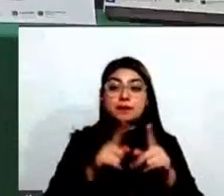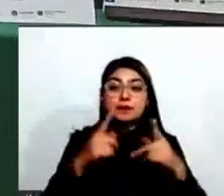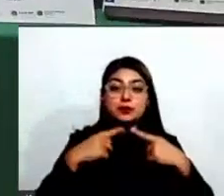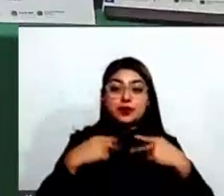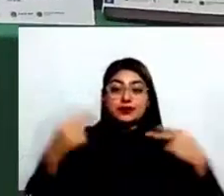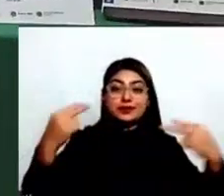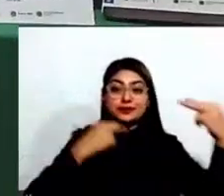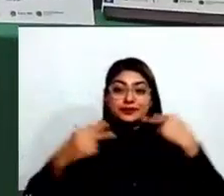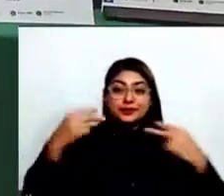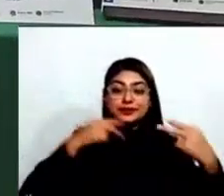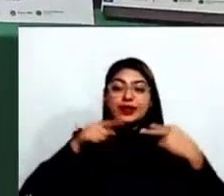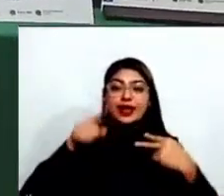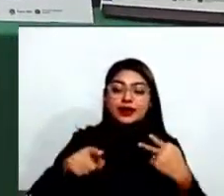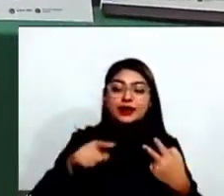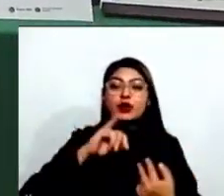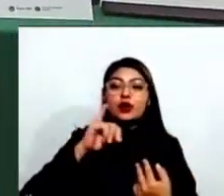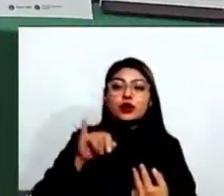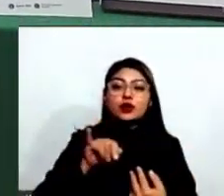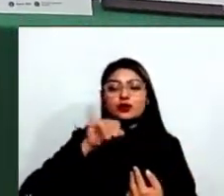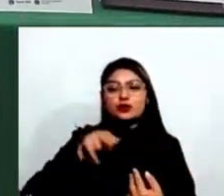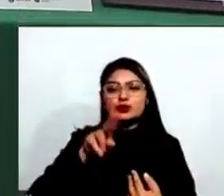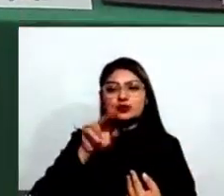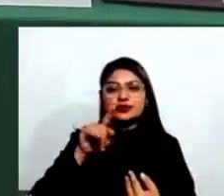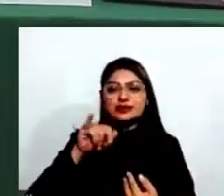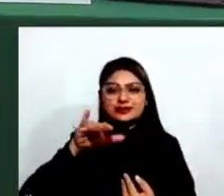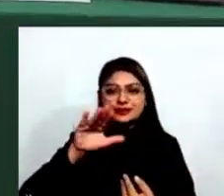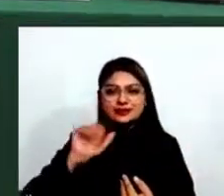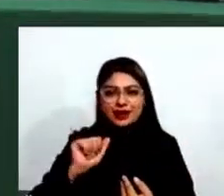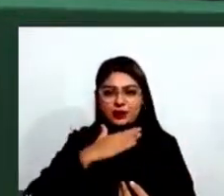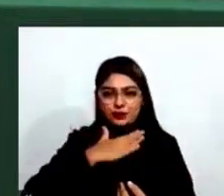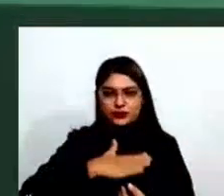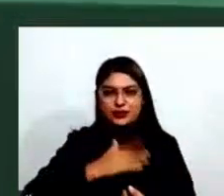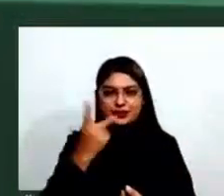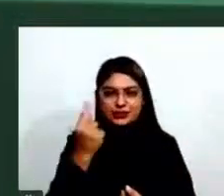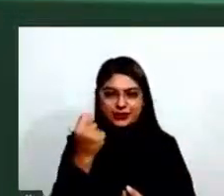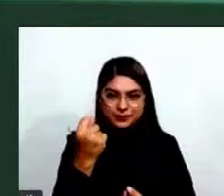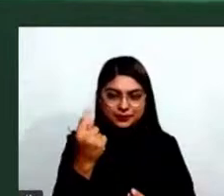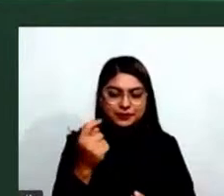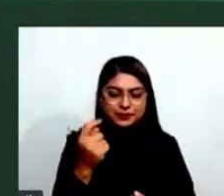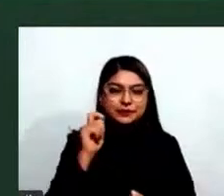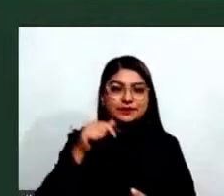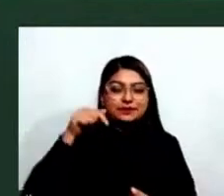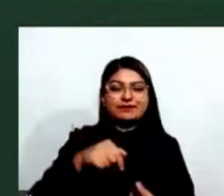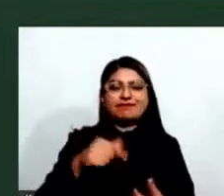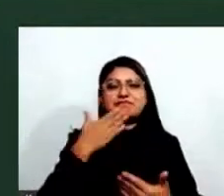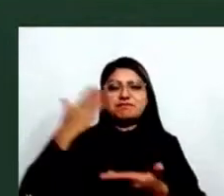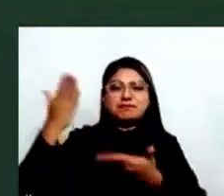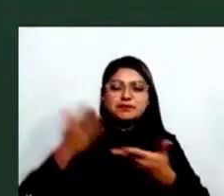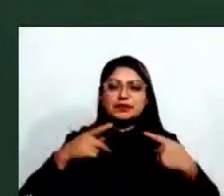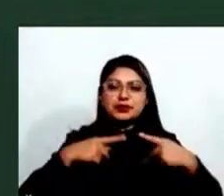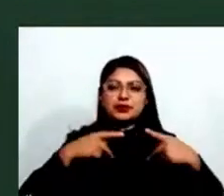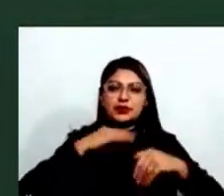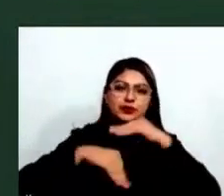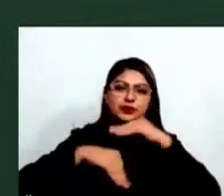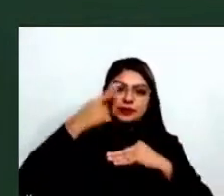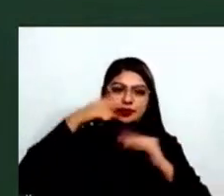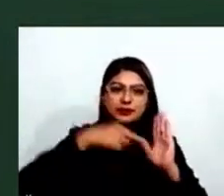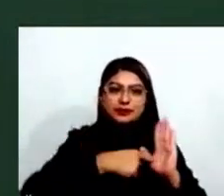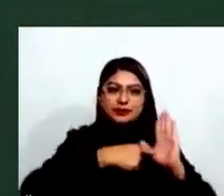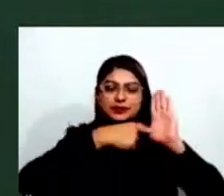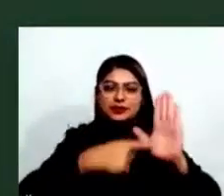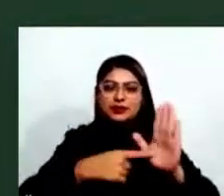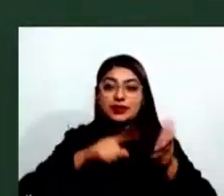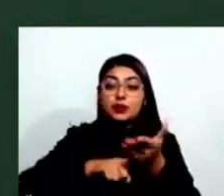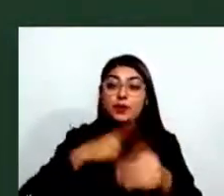Suprema Corte. Sean todos y todas bienvenidas a esta presentación de la primera publicación de líneas de precedentes de la